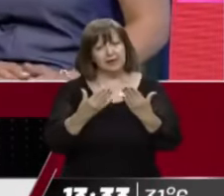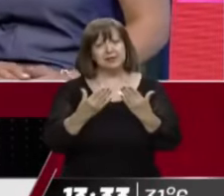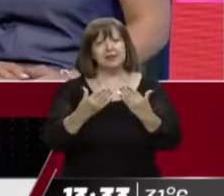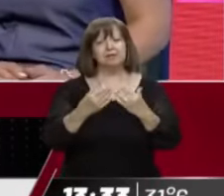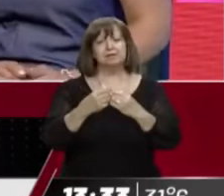reporte que estés muy bien